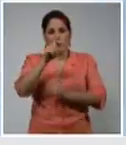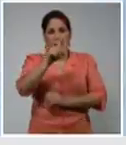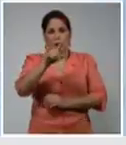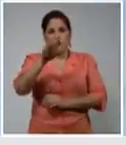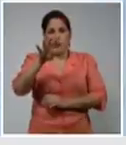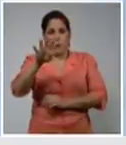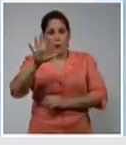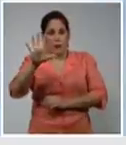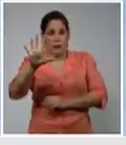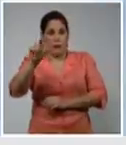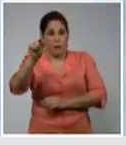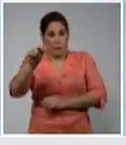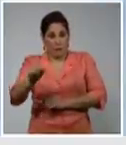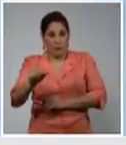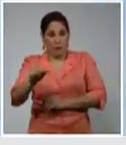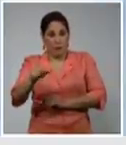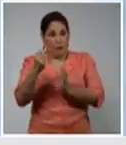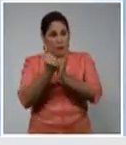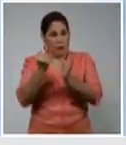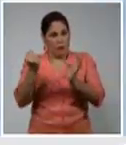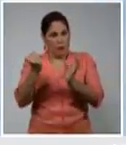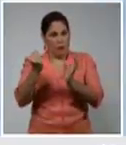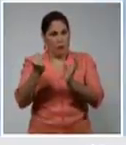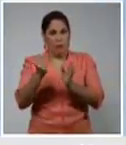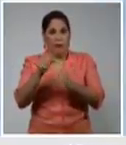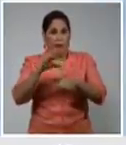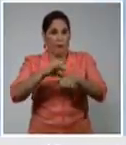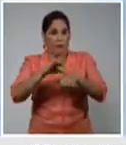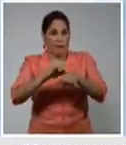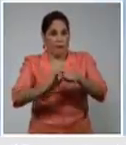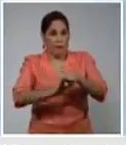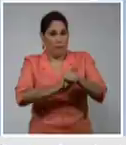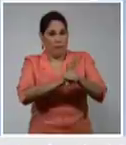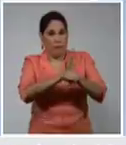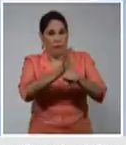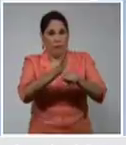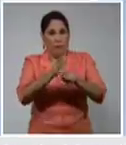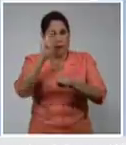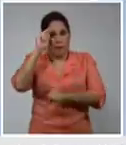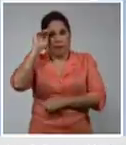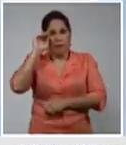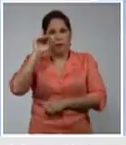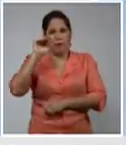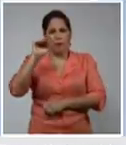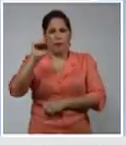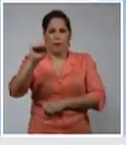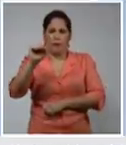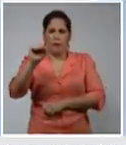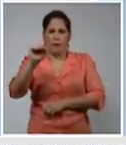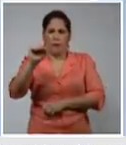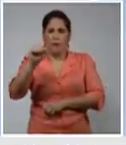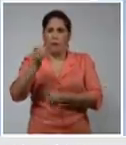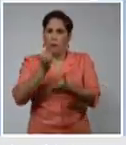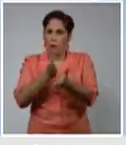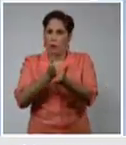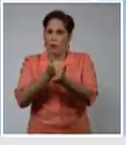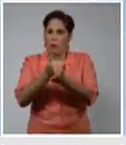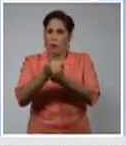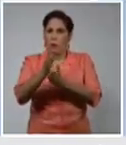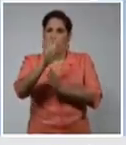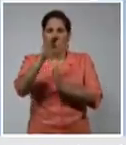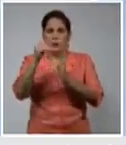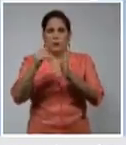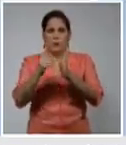59.157 pacientes que se han diagnosticado con la enfermedad, ingresados se mantienen